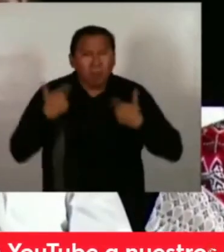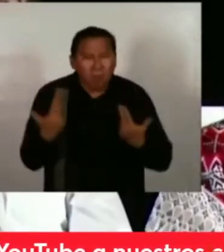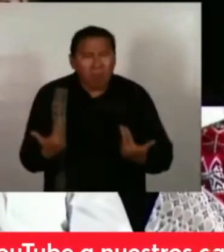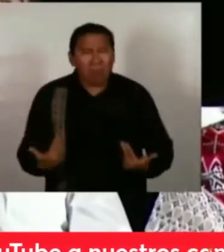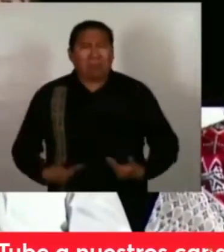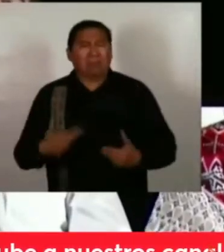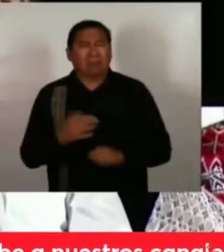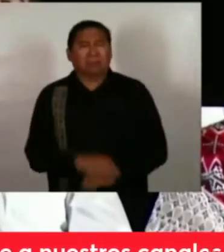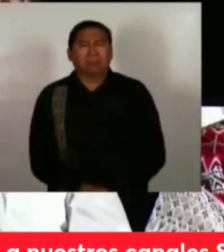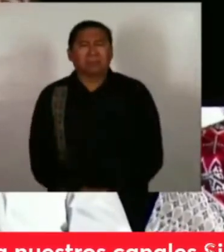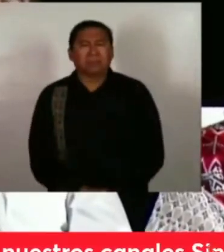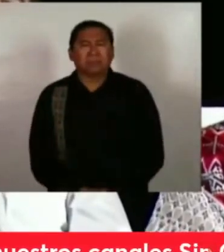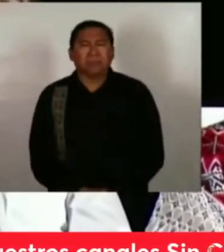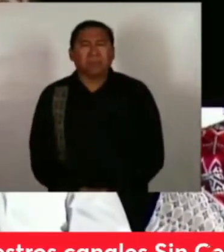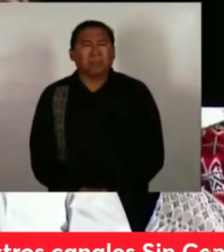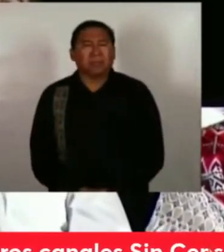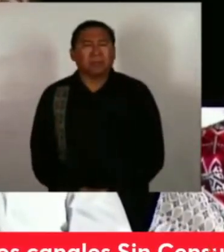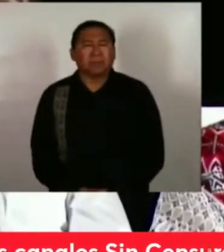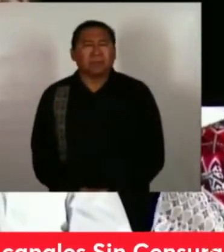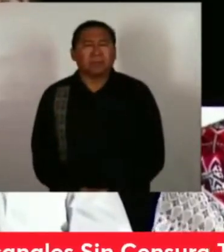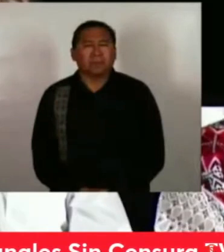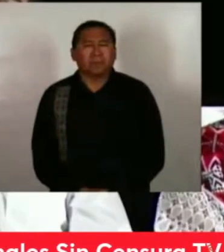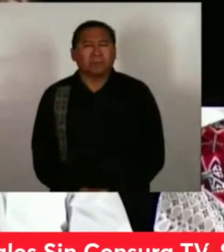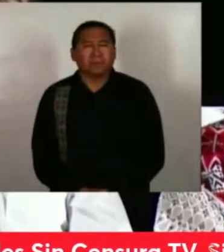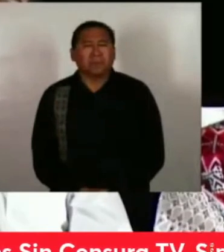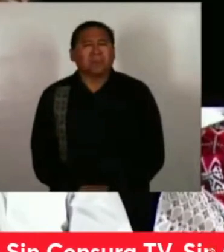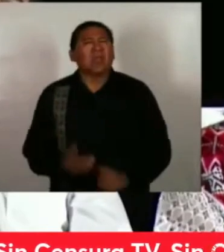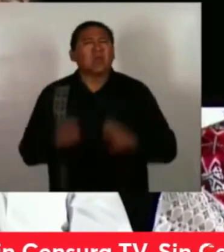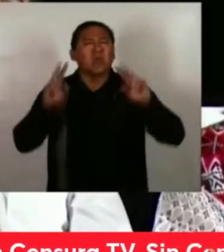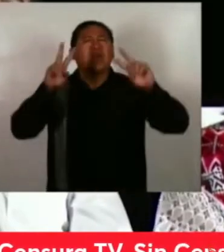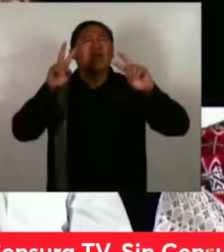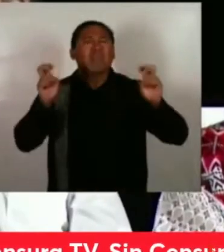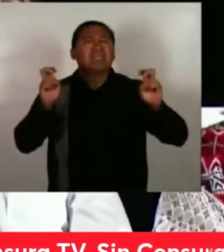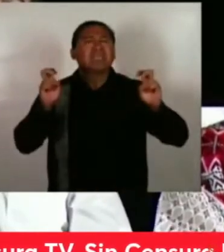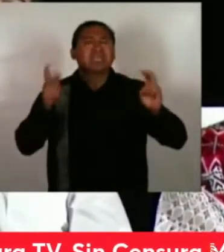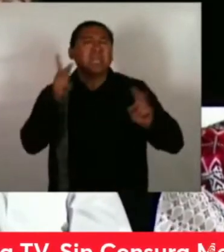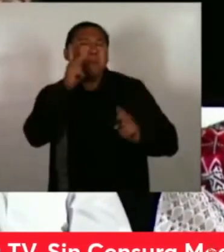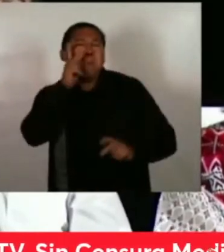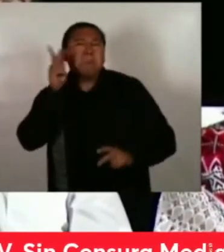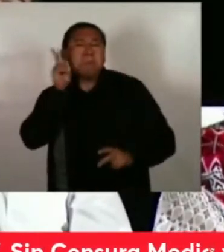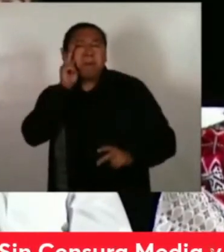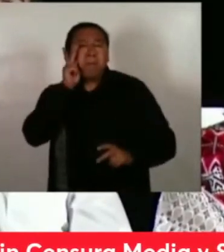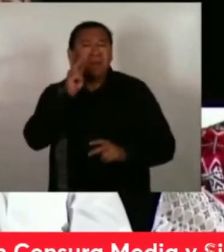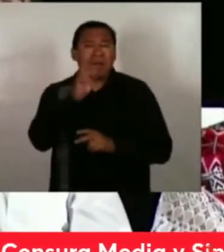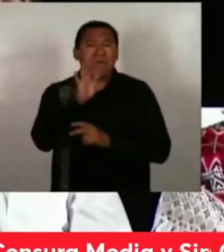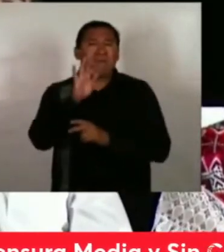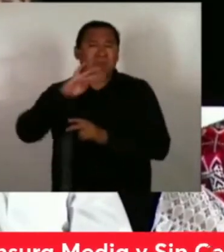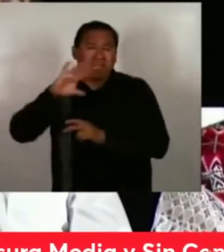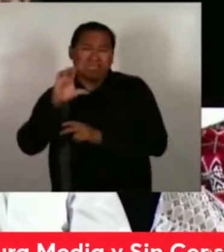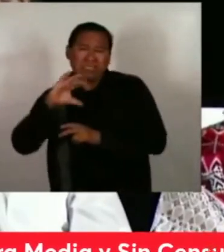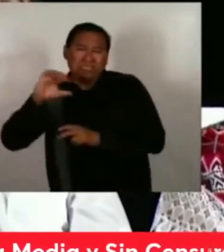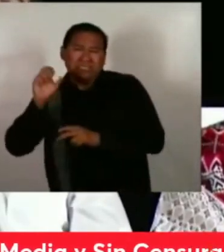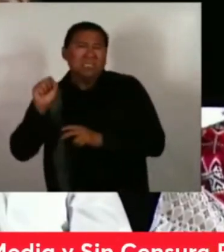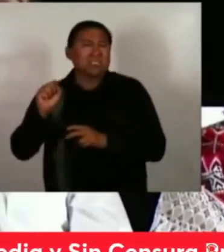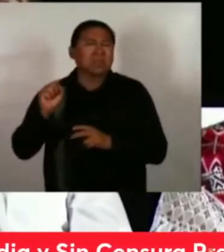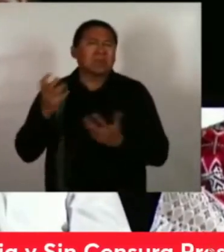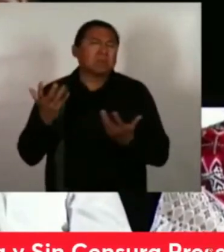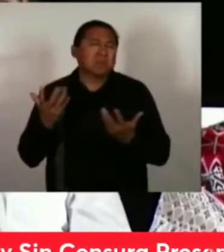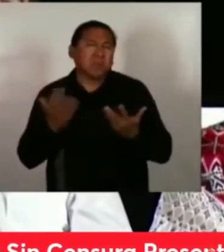humanistas. A mí hay una frase del Papa Francisco, que es secular, no es que